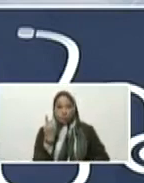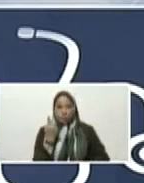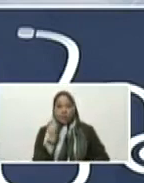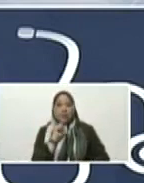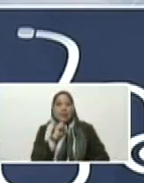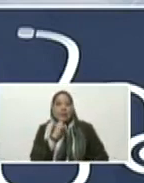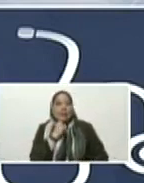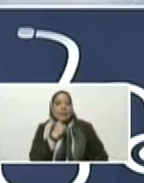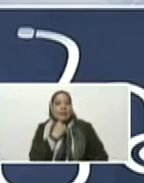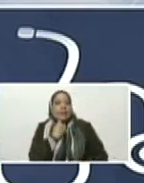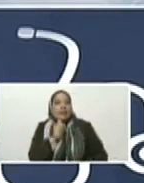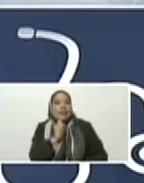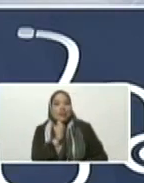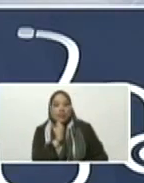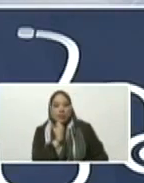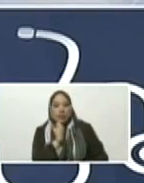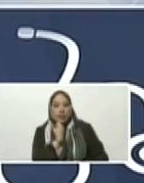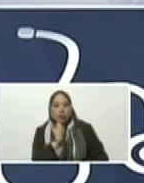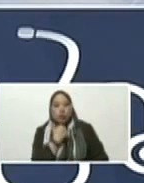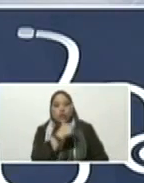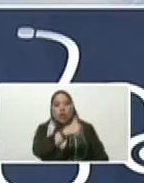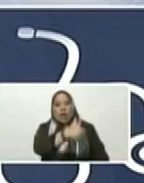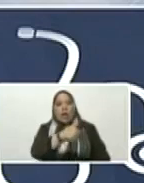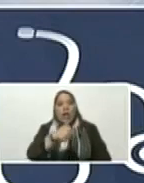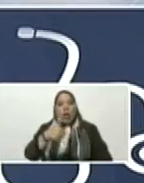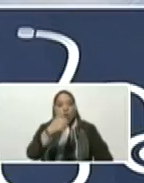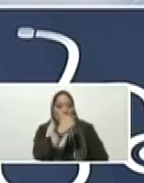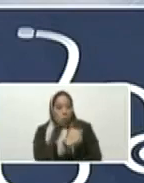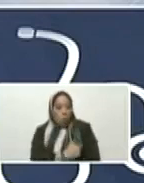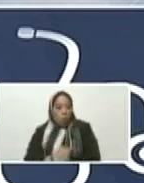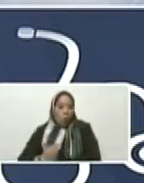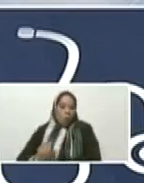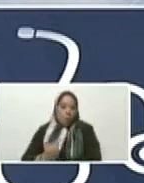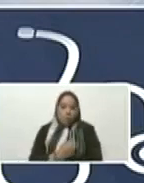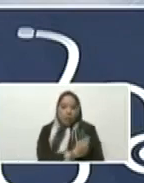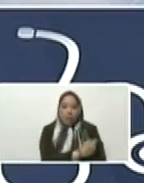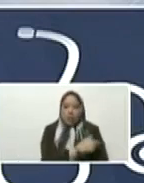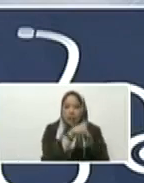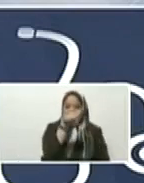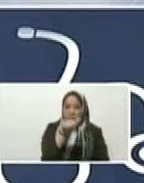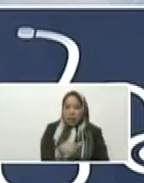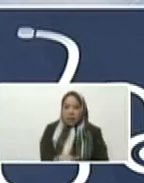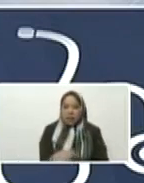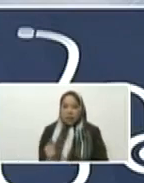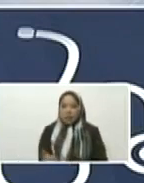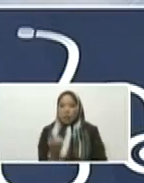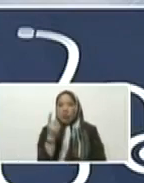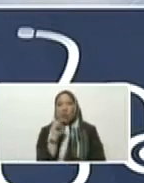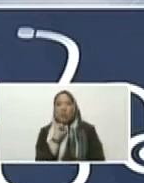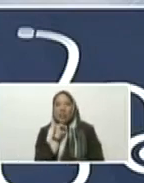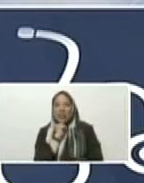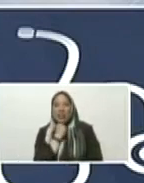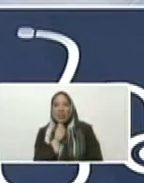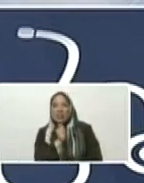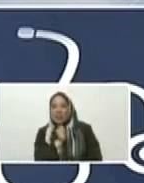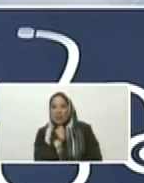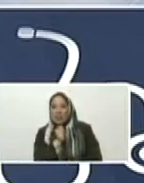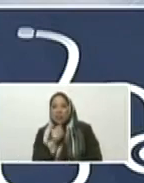secreto para cada hospital del país, que sea un inspector